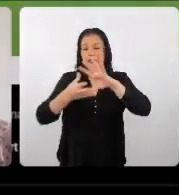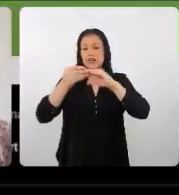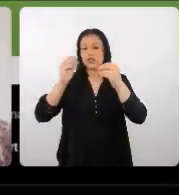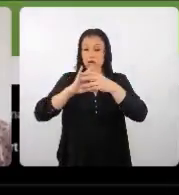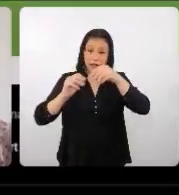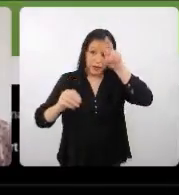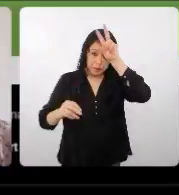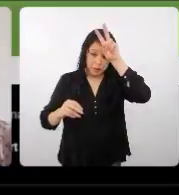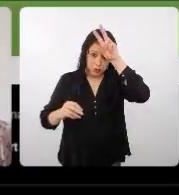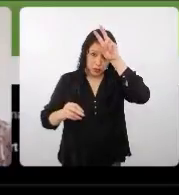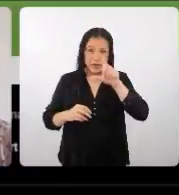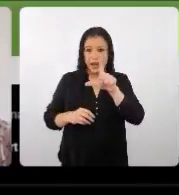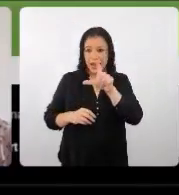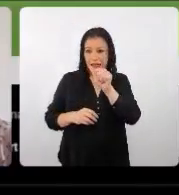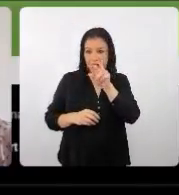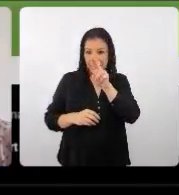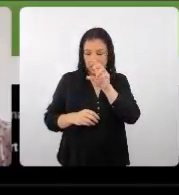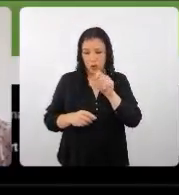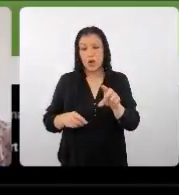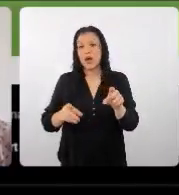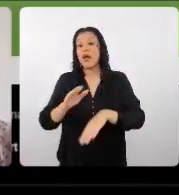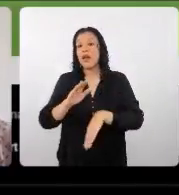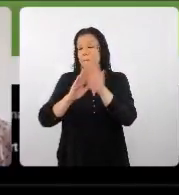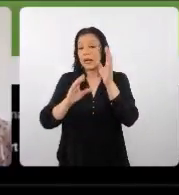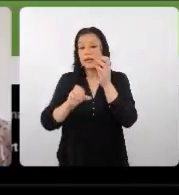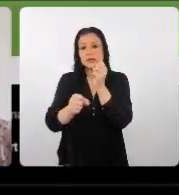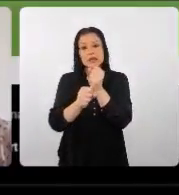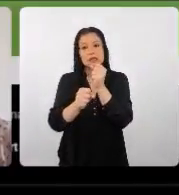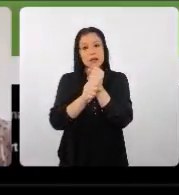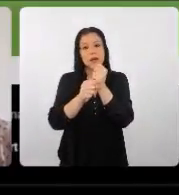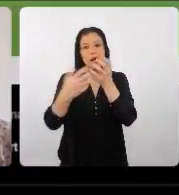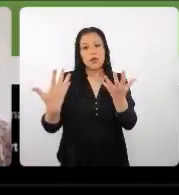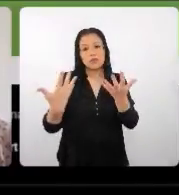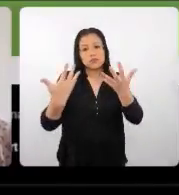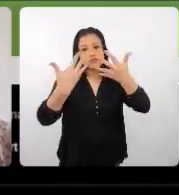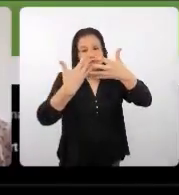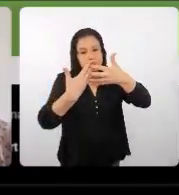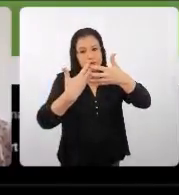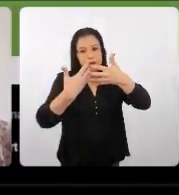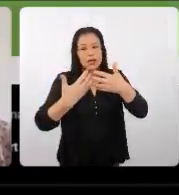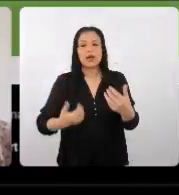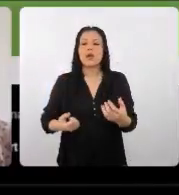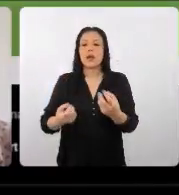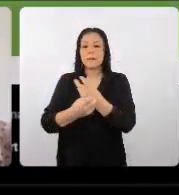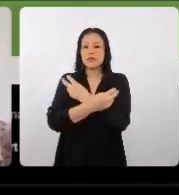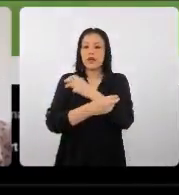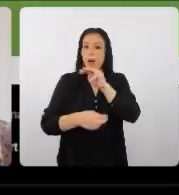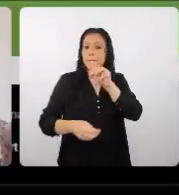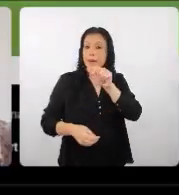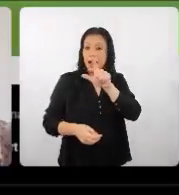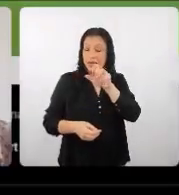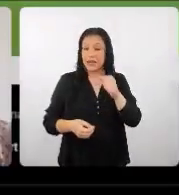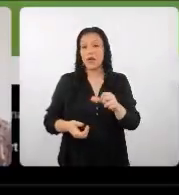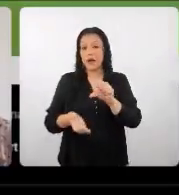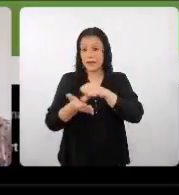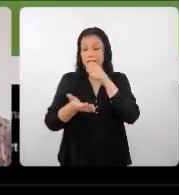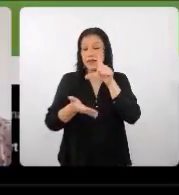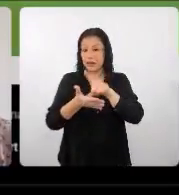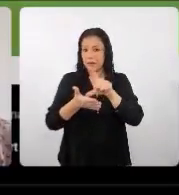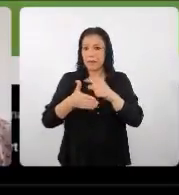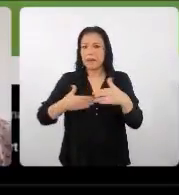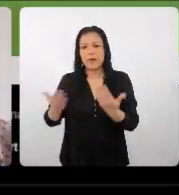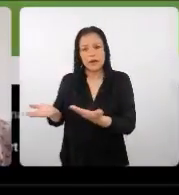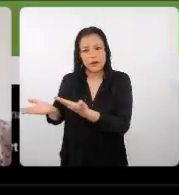el Museo Larco. Y sobre todo se ha trabajado articuladamente con el Museo Mali para poder llevar